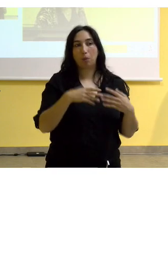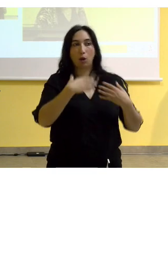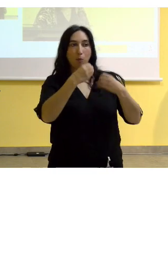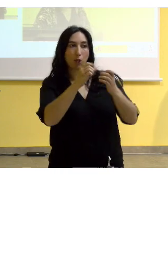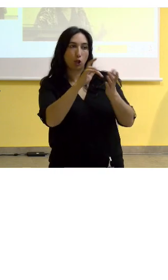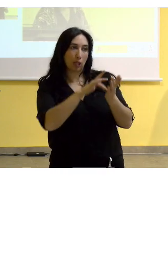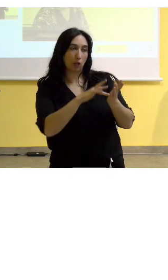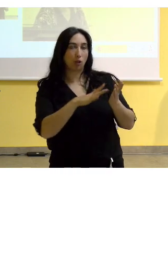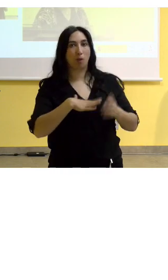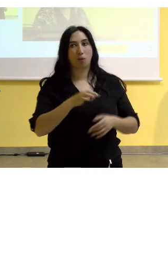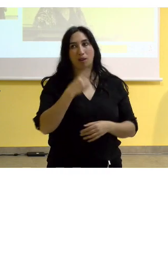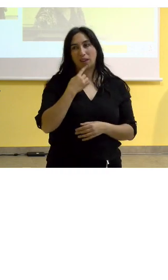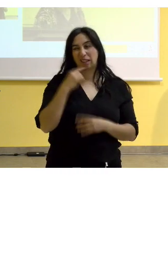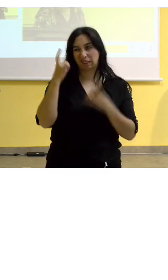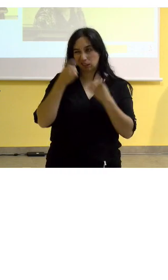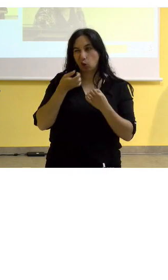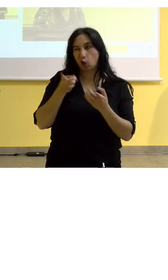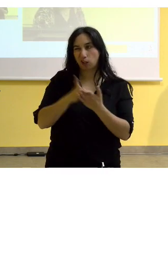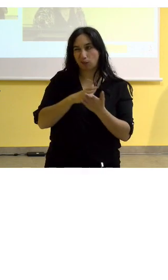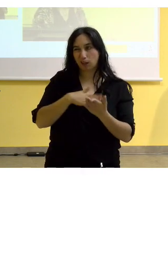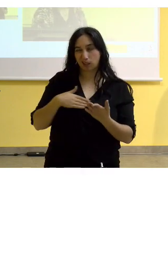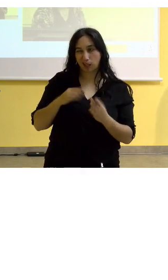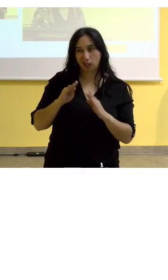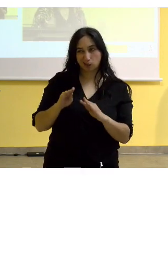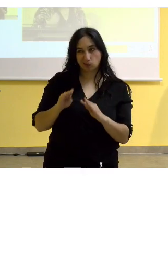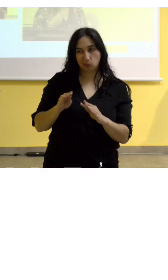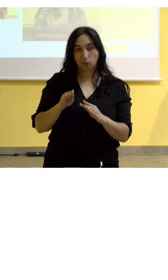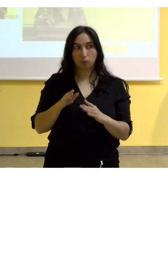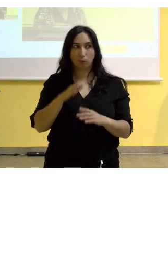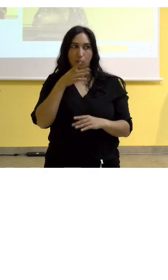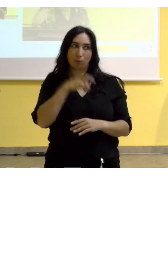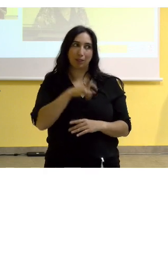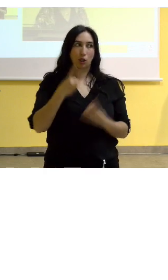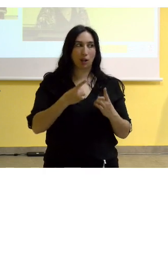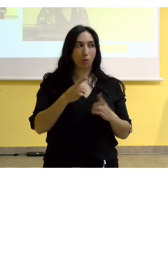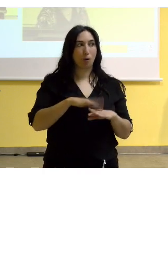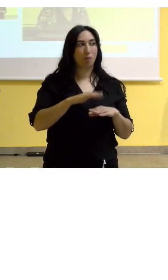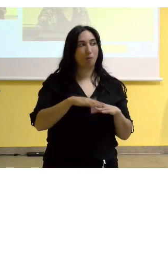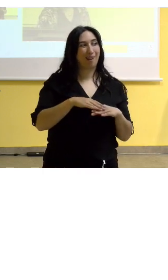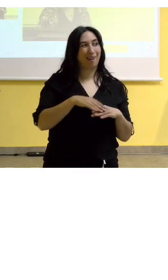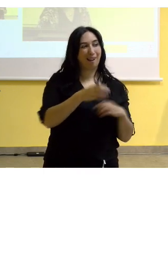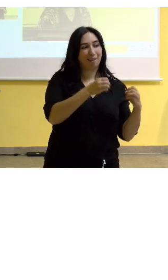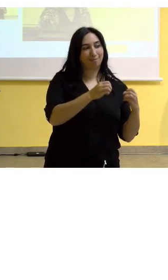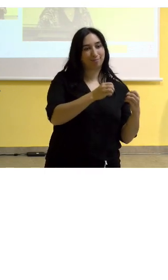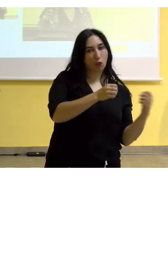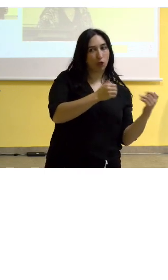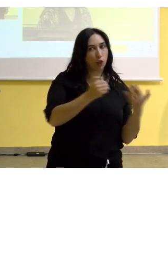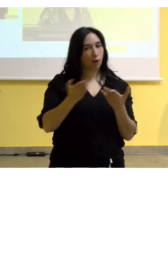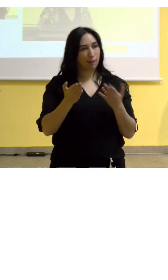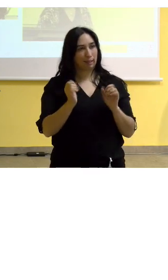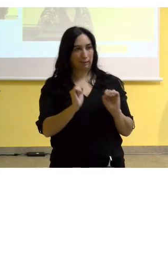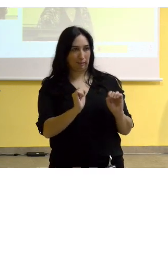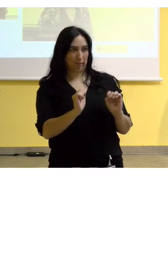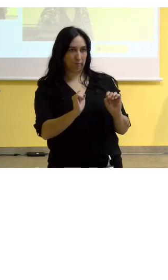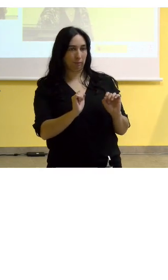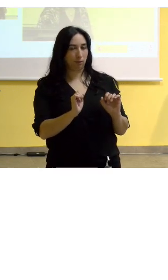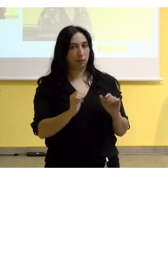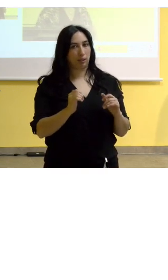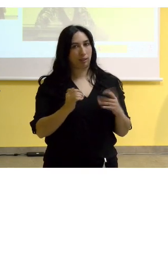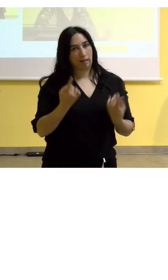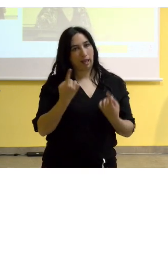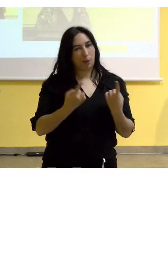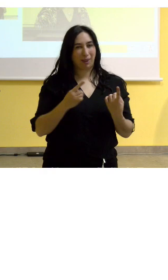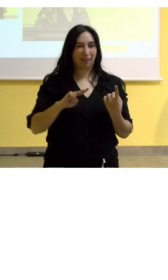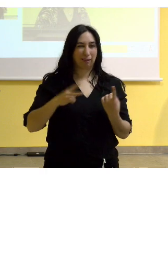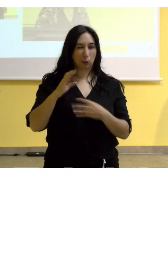dices, ¿queréis volverlo a intentar con los vuestros? Porque la gente reacia al cambio de gameto, o sea, eso hay que tenerlo claro. A veces hacen